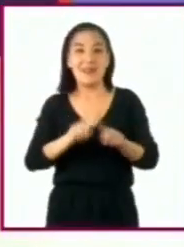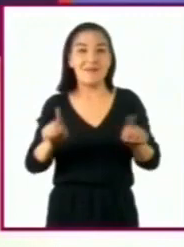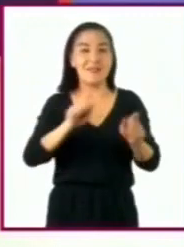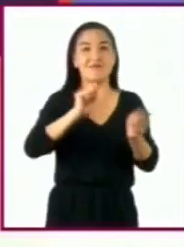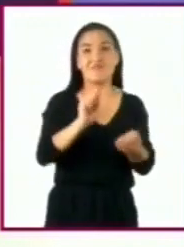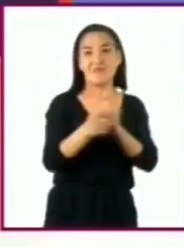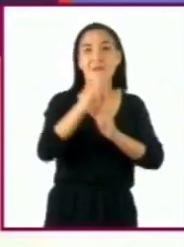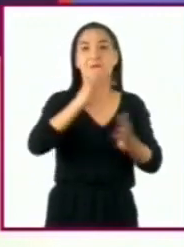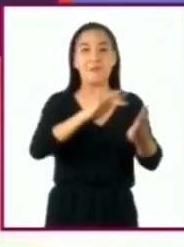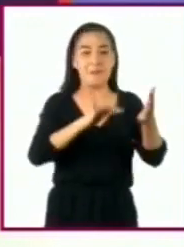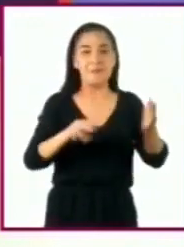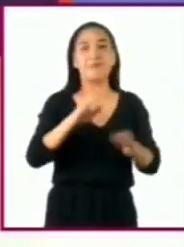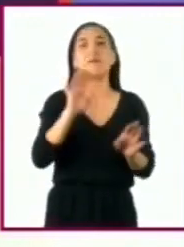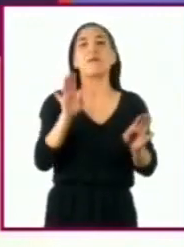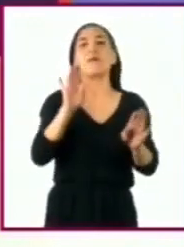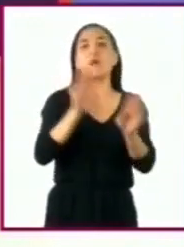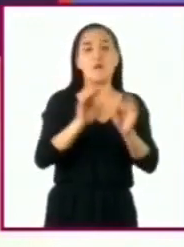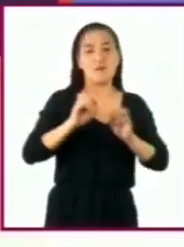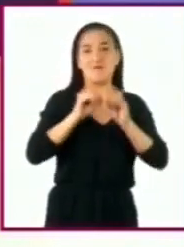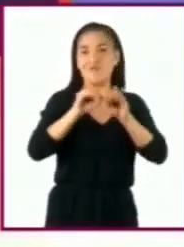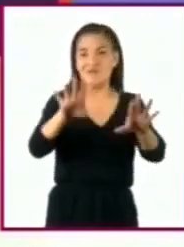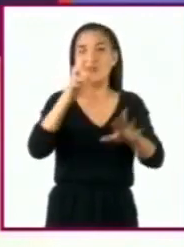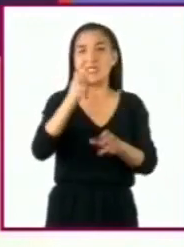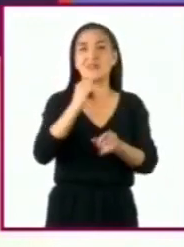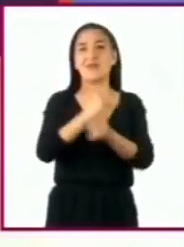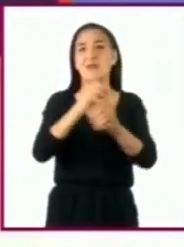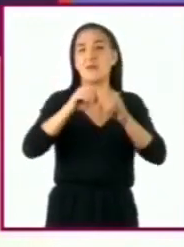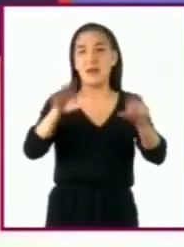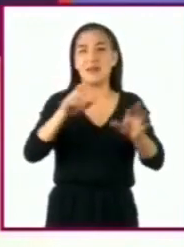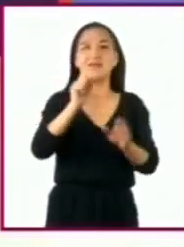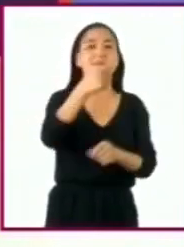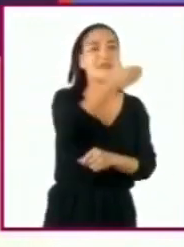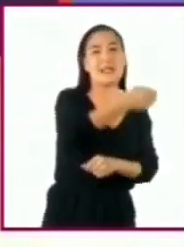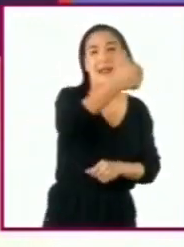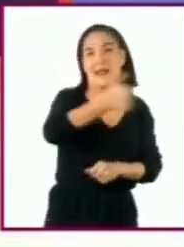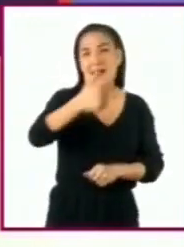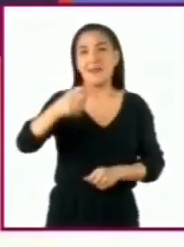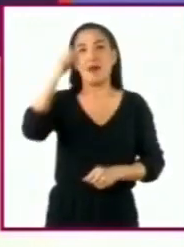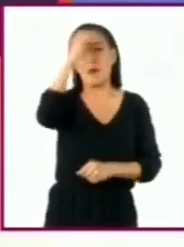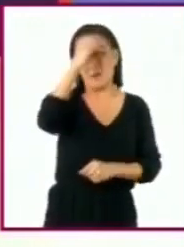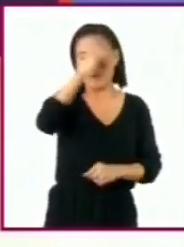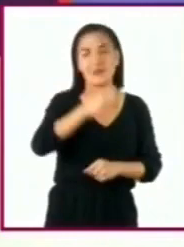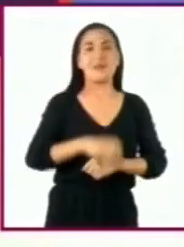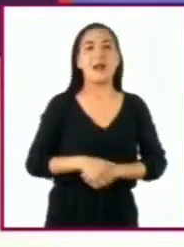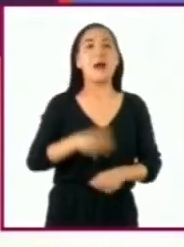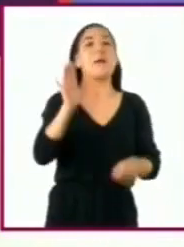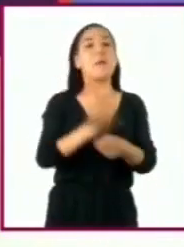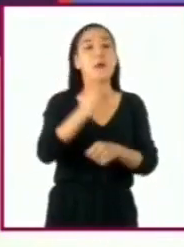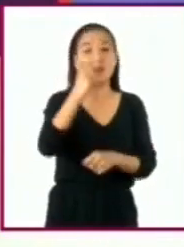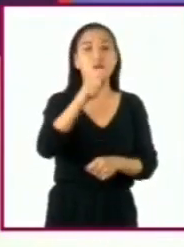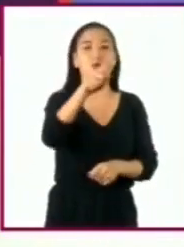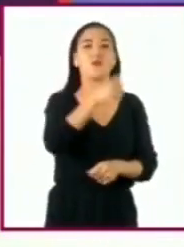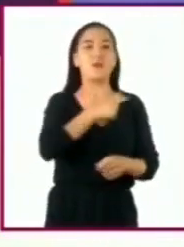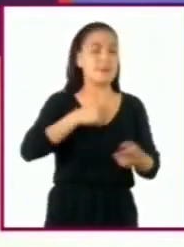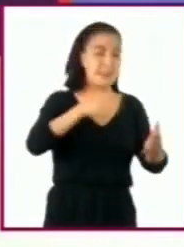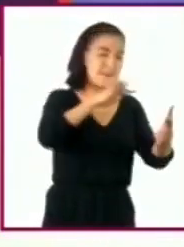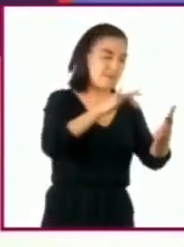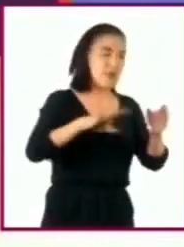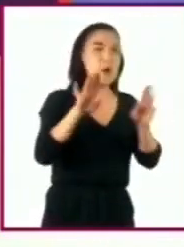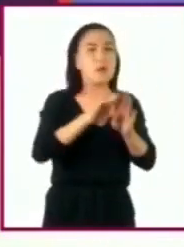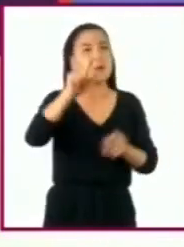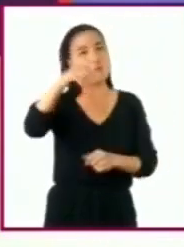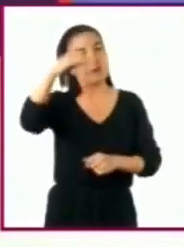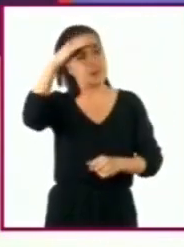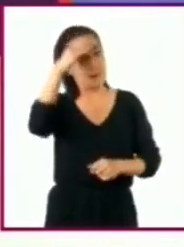y presentar la información desde diferentes puntos de vista. Por ello, deberán leerlos en forma analítica. Esto les